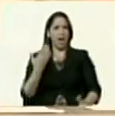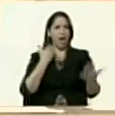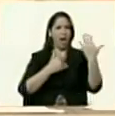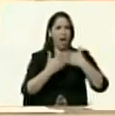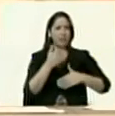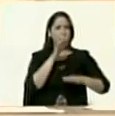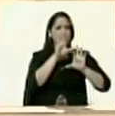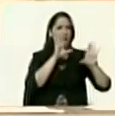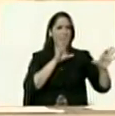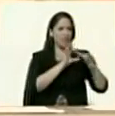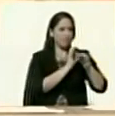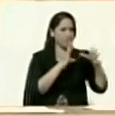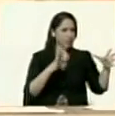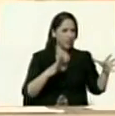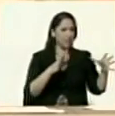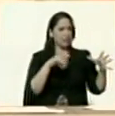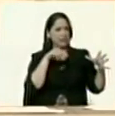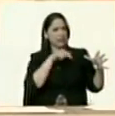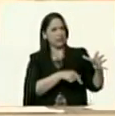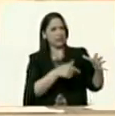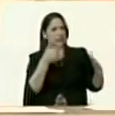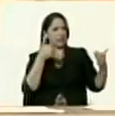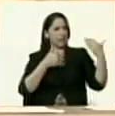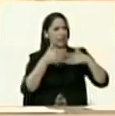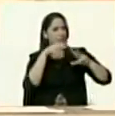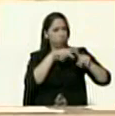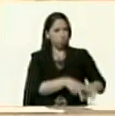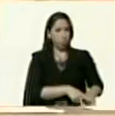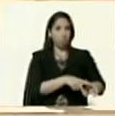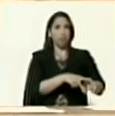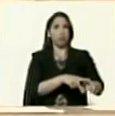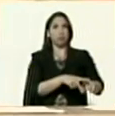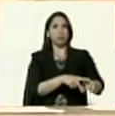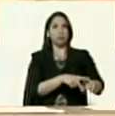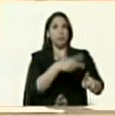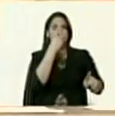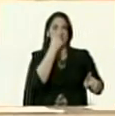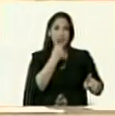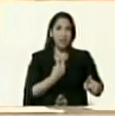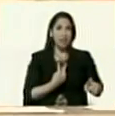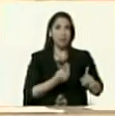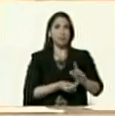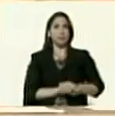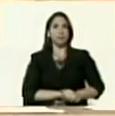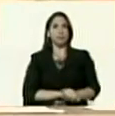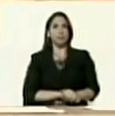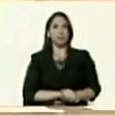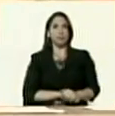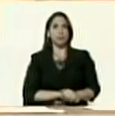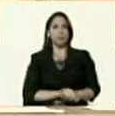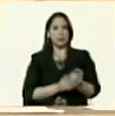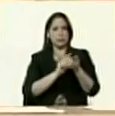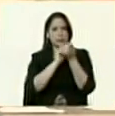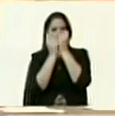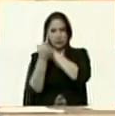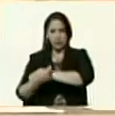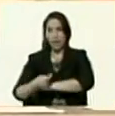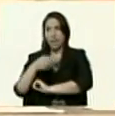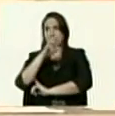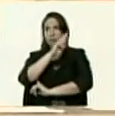dividido, feudal, atrasado, en la miseria, a una